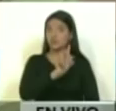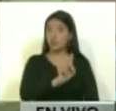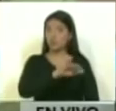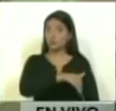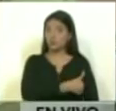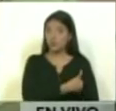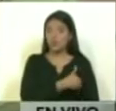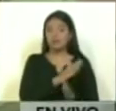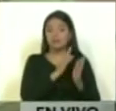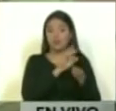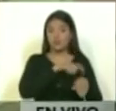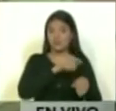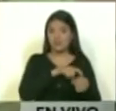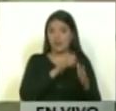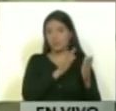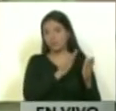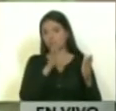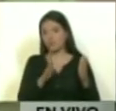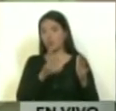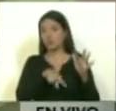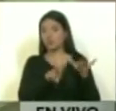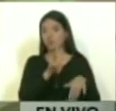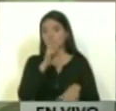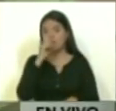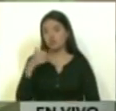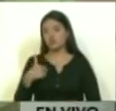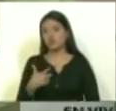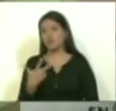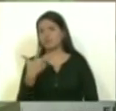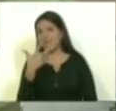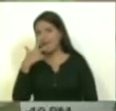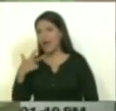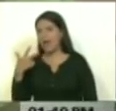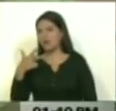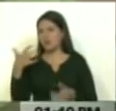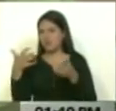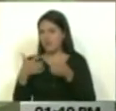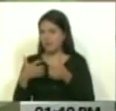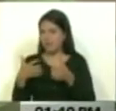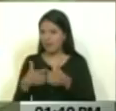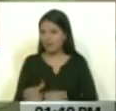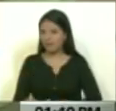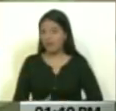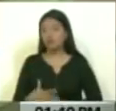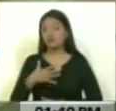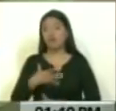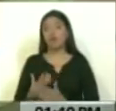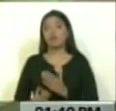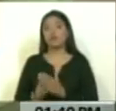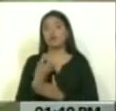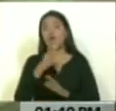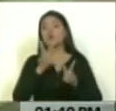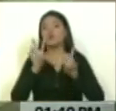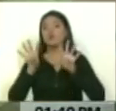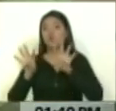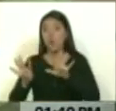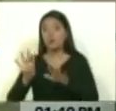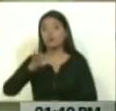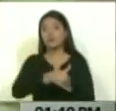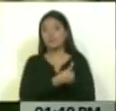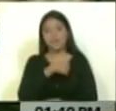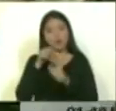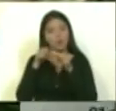años como presidente. Y a mí en 3 años de guerra, compadre, he fundado 9 universidades y lo que damos es para